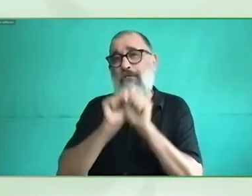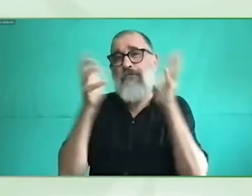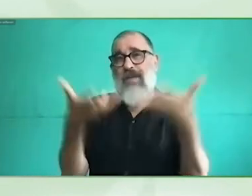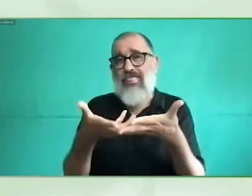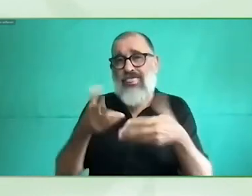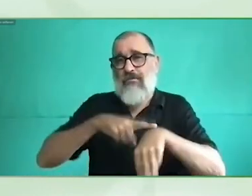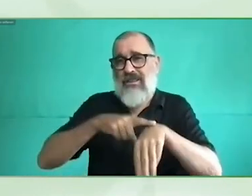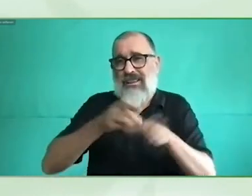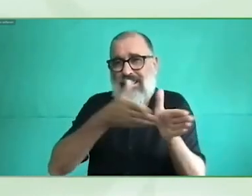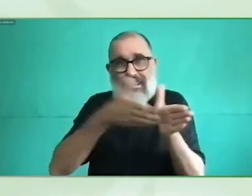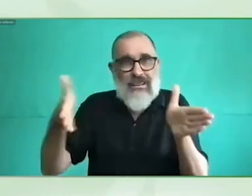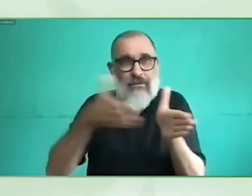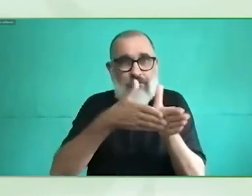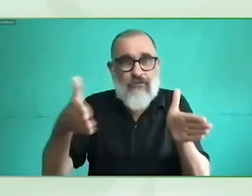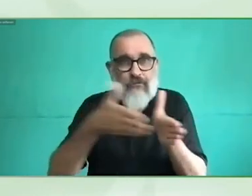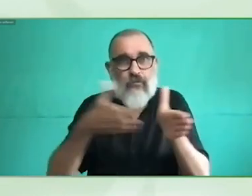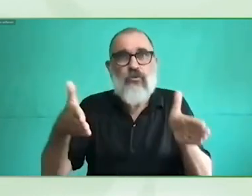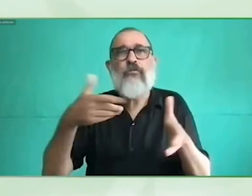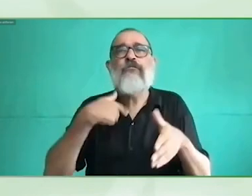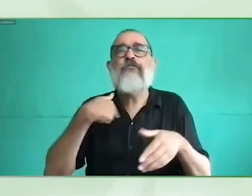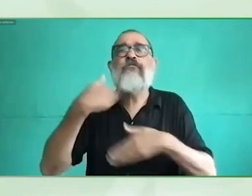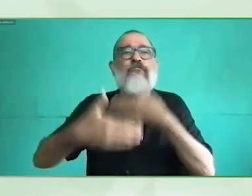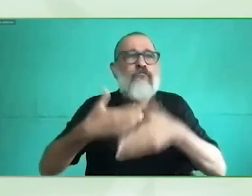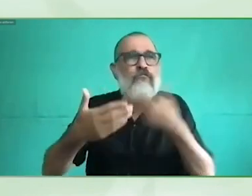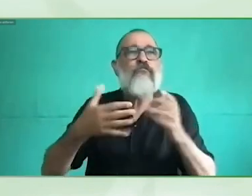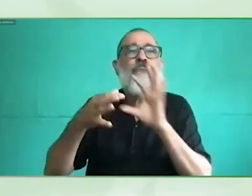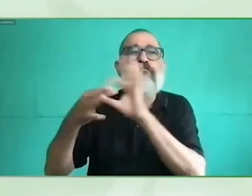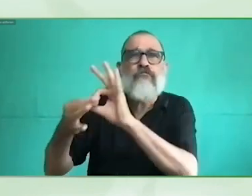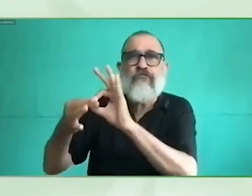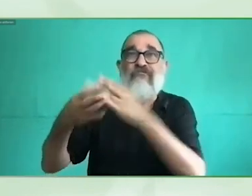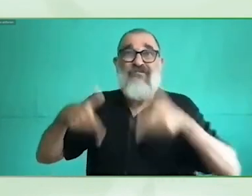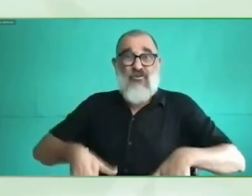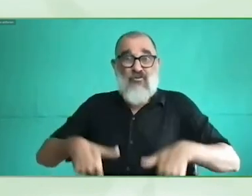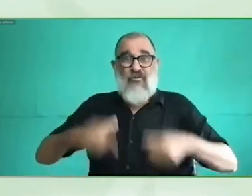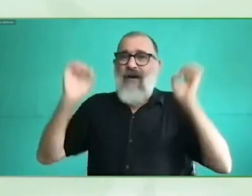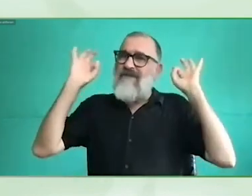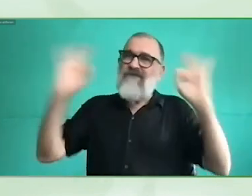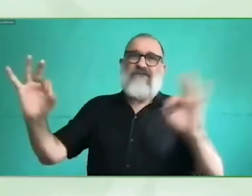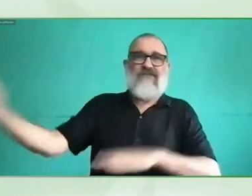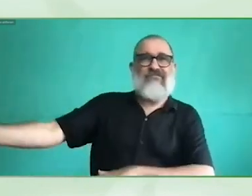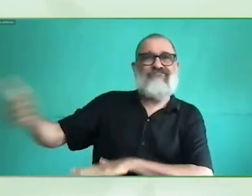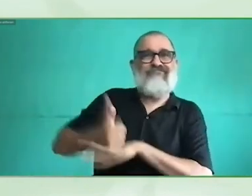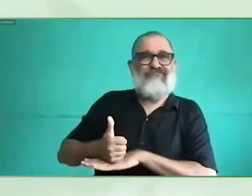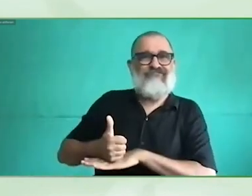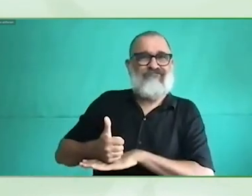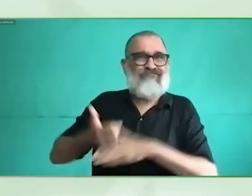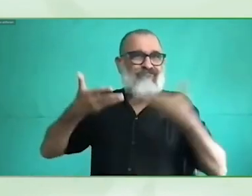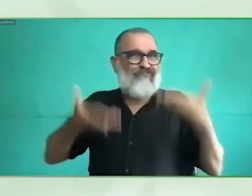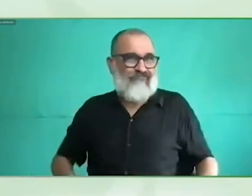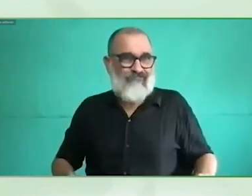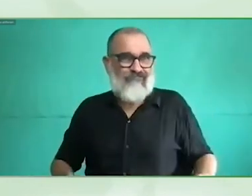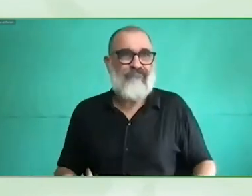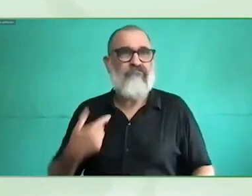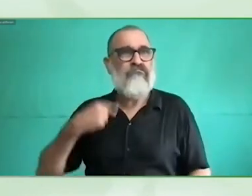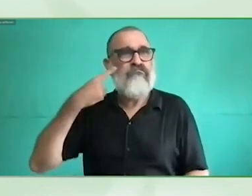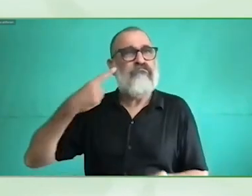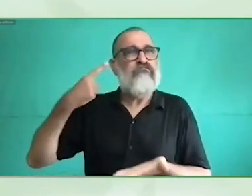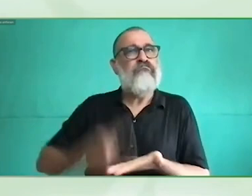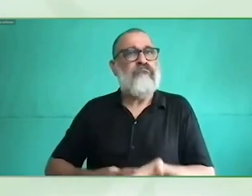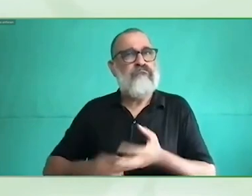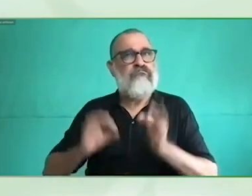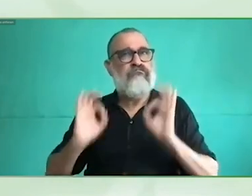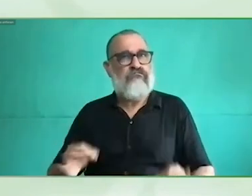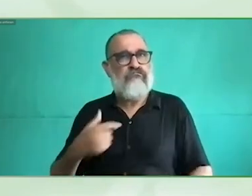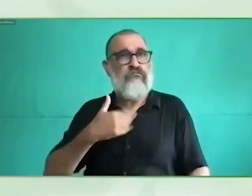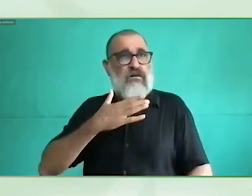por Irene y donde vamos a conversar sobre todos aquellos modelos que facilitan la vida independiente de las personas con discapacidad